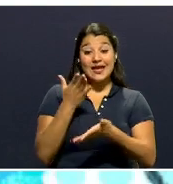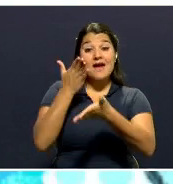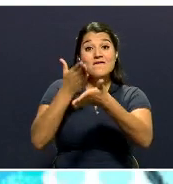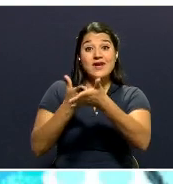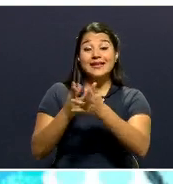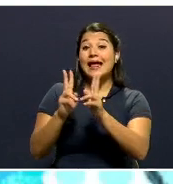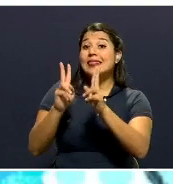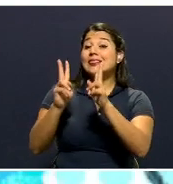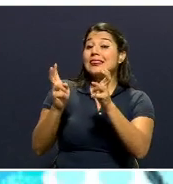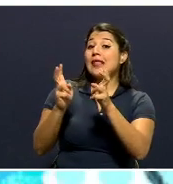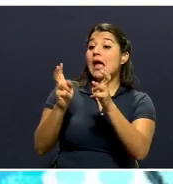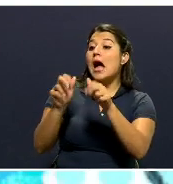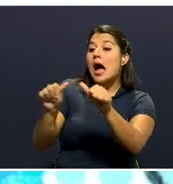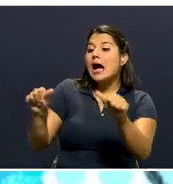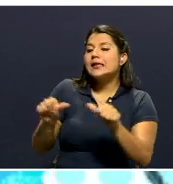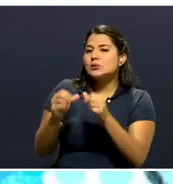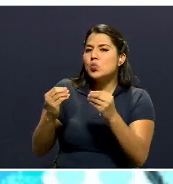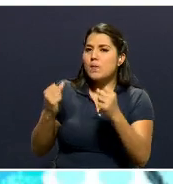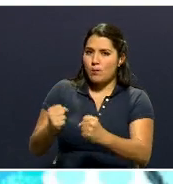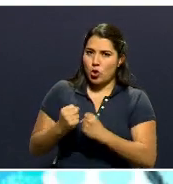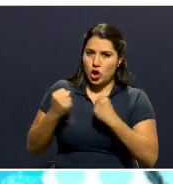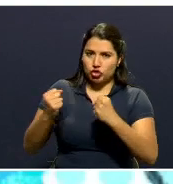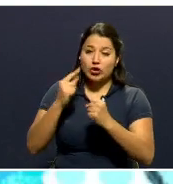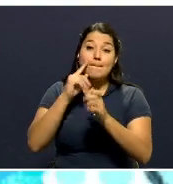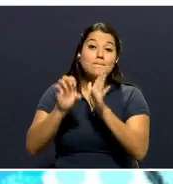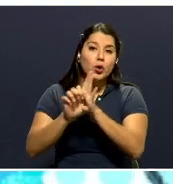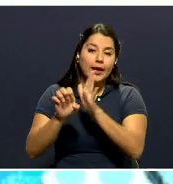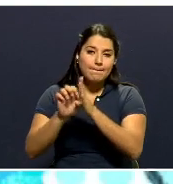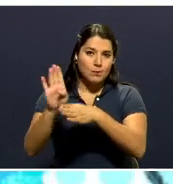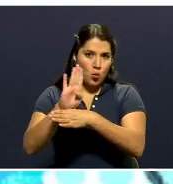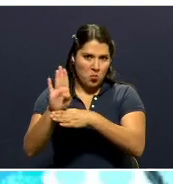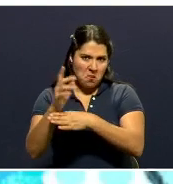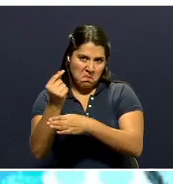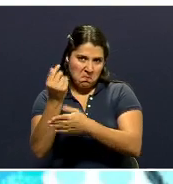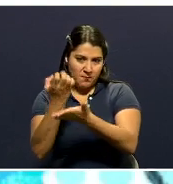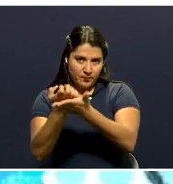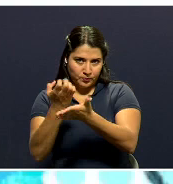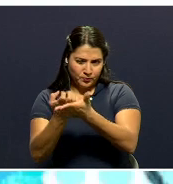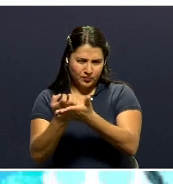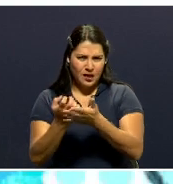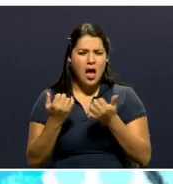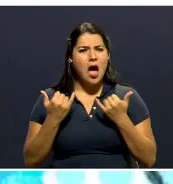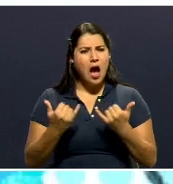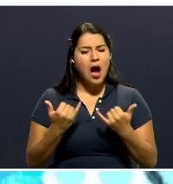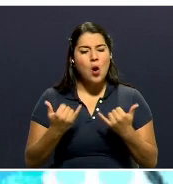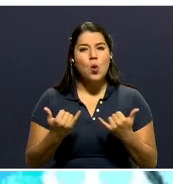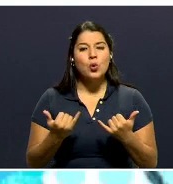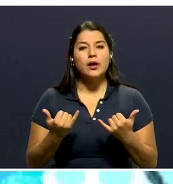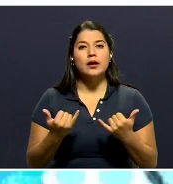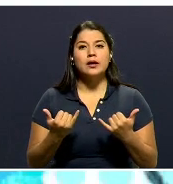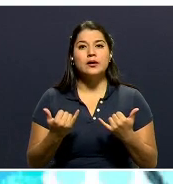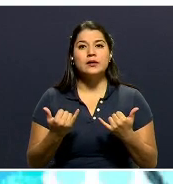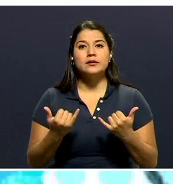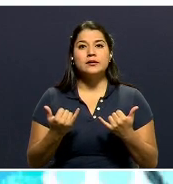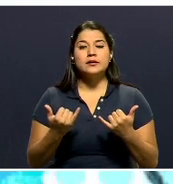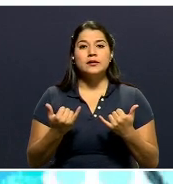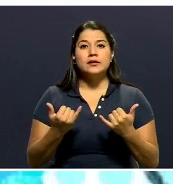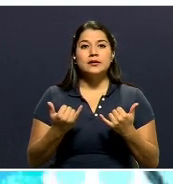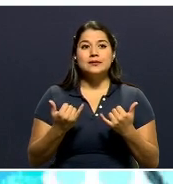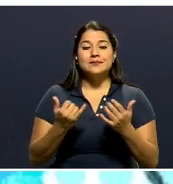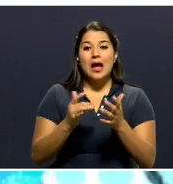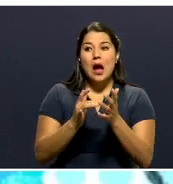entre otros. ¿Hay un aprovechamiento político o una